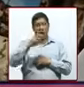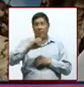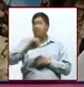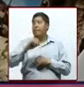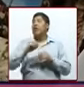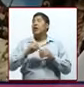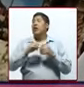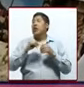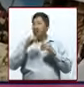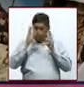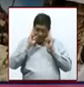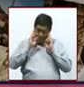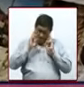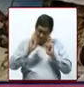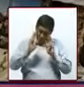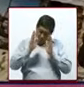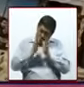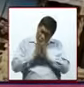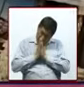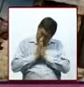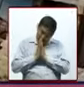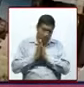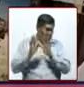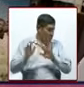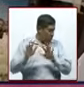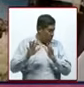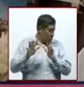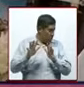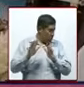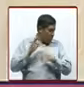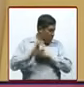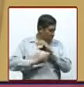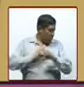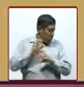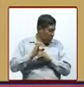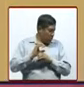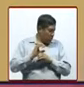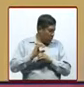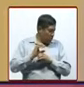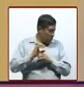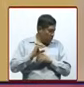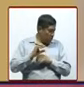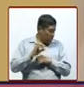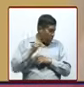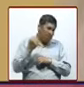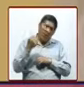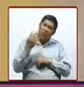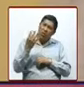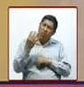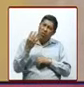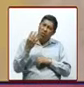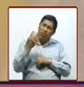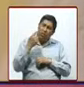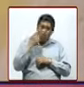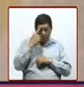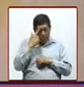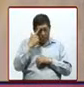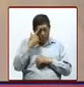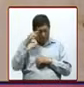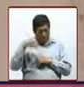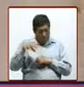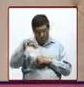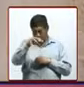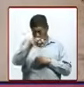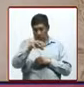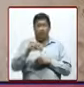la Virgen del Carmen comenzó más o menos en siglo XIV. Congregaciones,